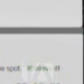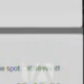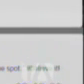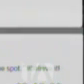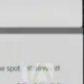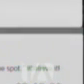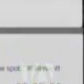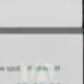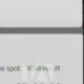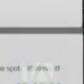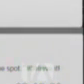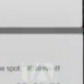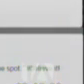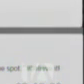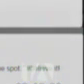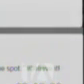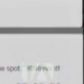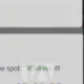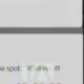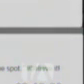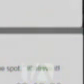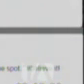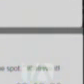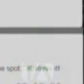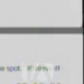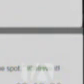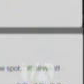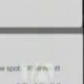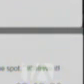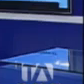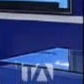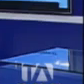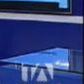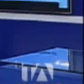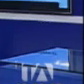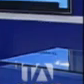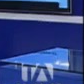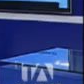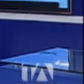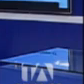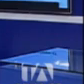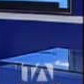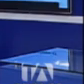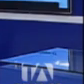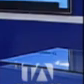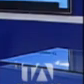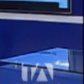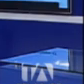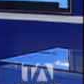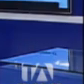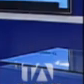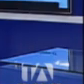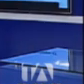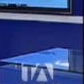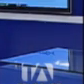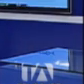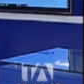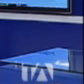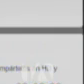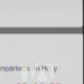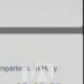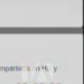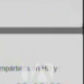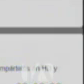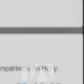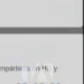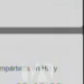mientras el servicio de transporte no mejore, seguirá el maltrato a la mujer. Es el mensaje de José Arcos, gracias por escribirnos. El